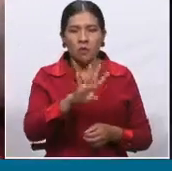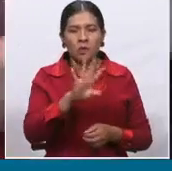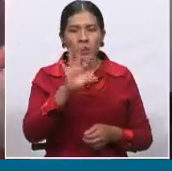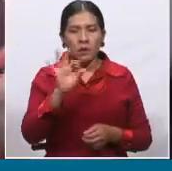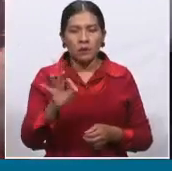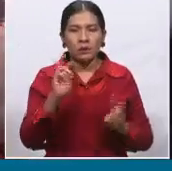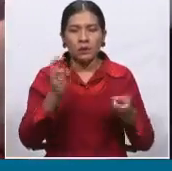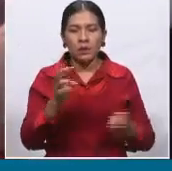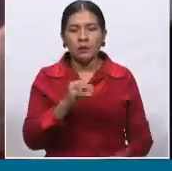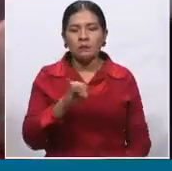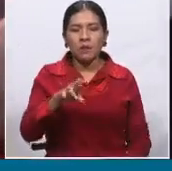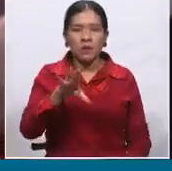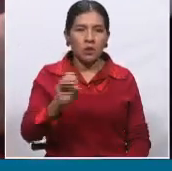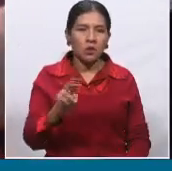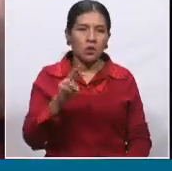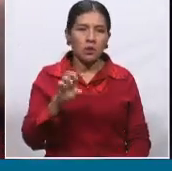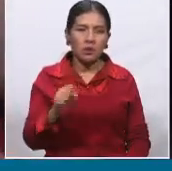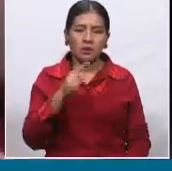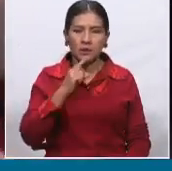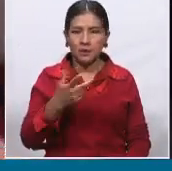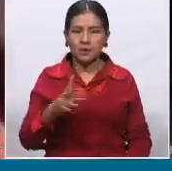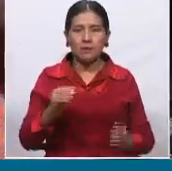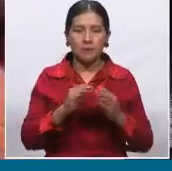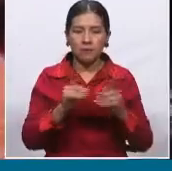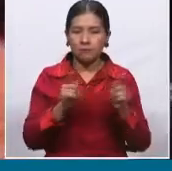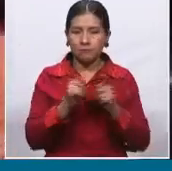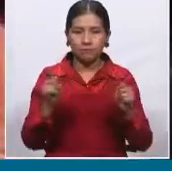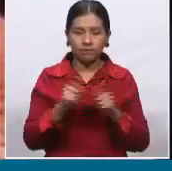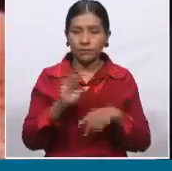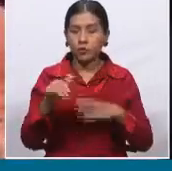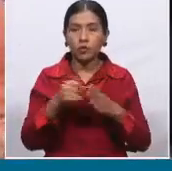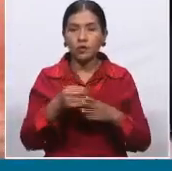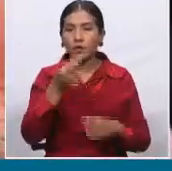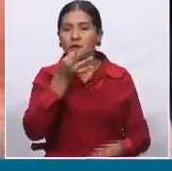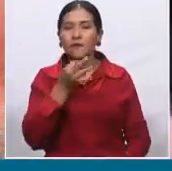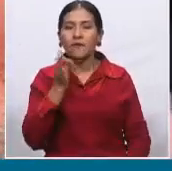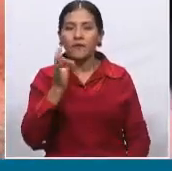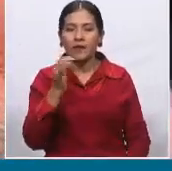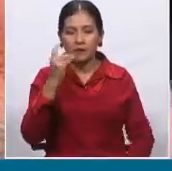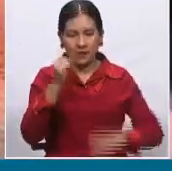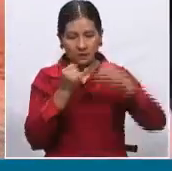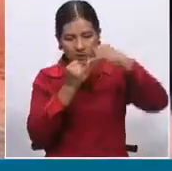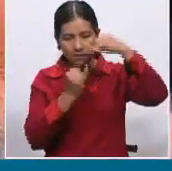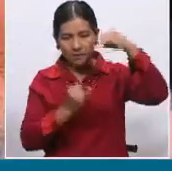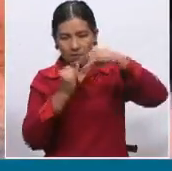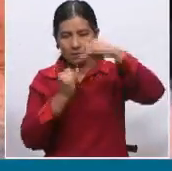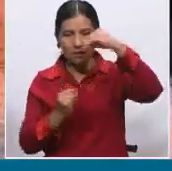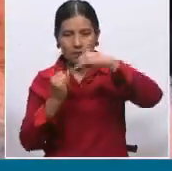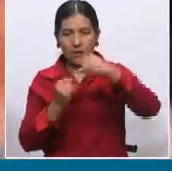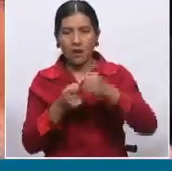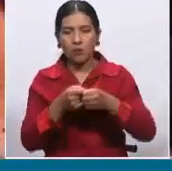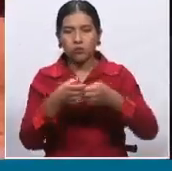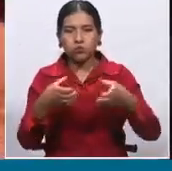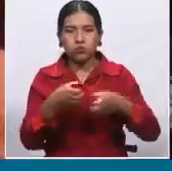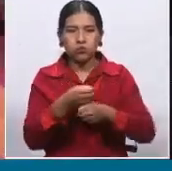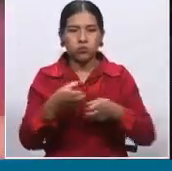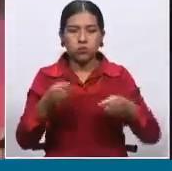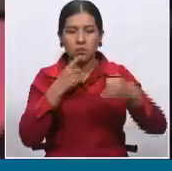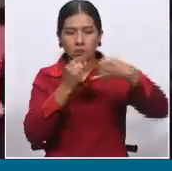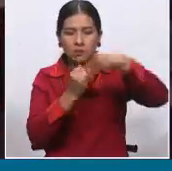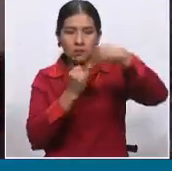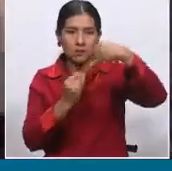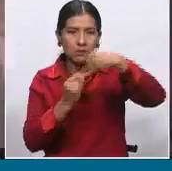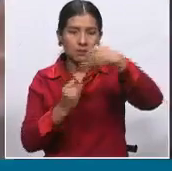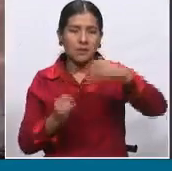12.49 micrones, es decir, el grosor de la fibra se mide por micras, ¿no es cierto? Entonces, esta es la finura que le da,